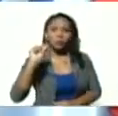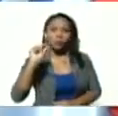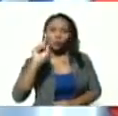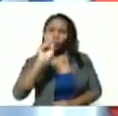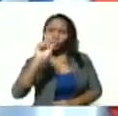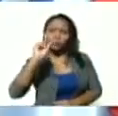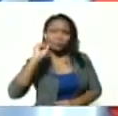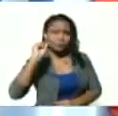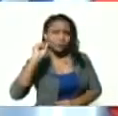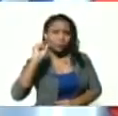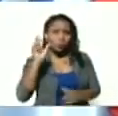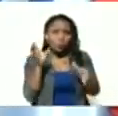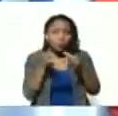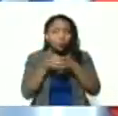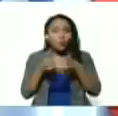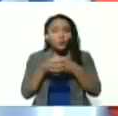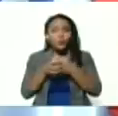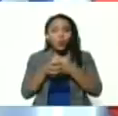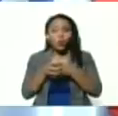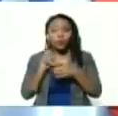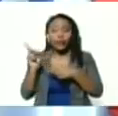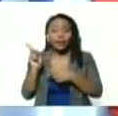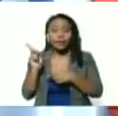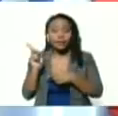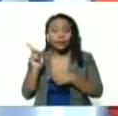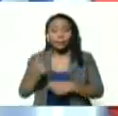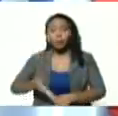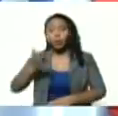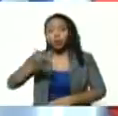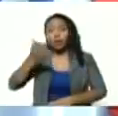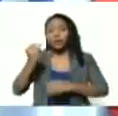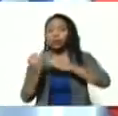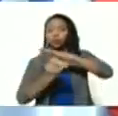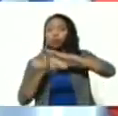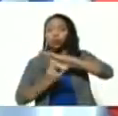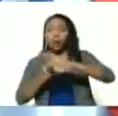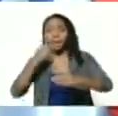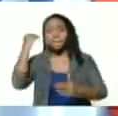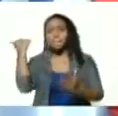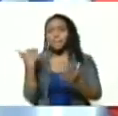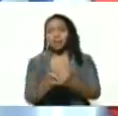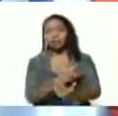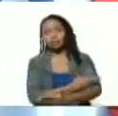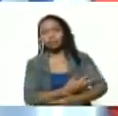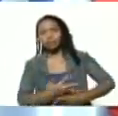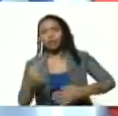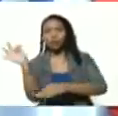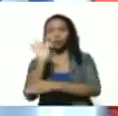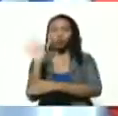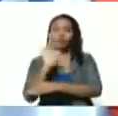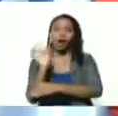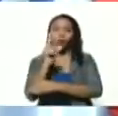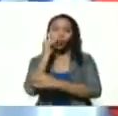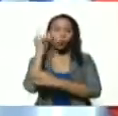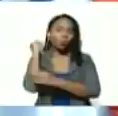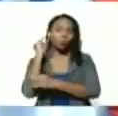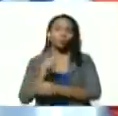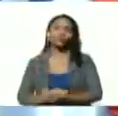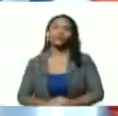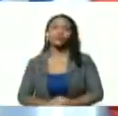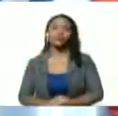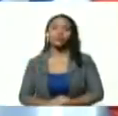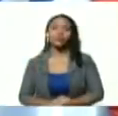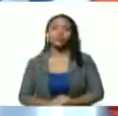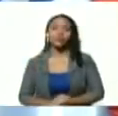un mínimo sector de esta noble institución, de miles de funcionarios y funcionarias